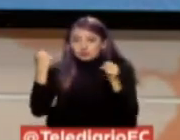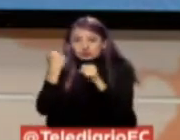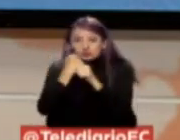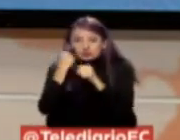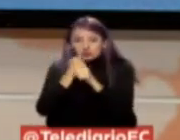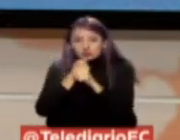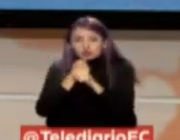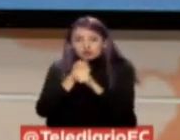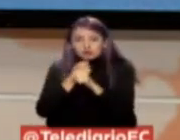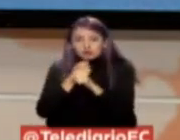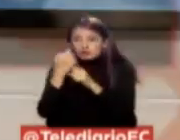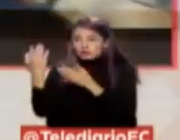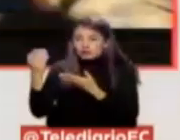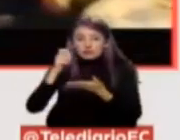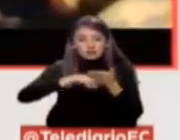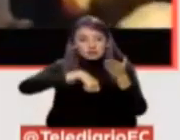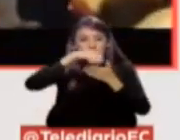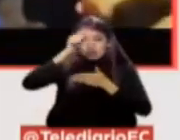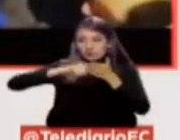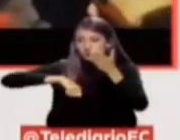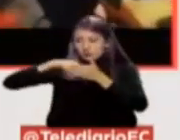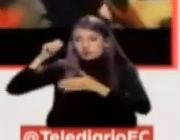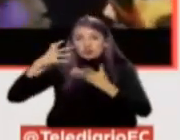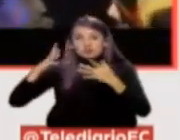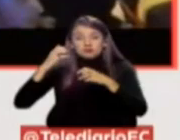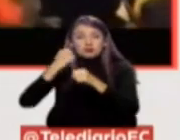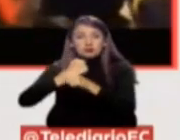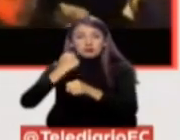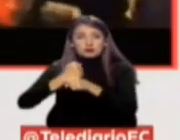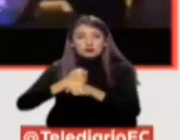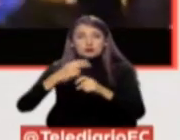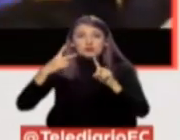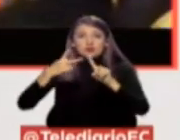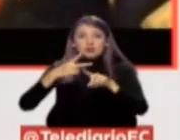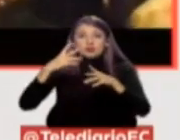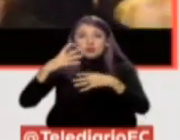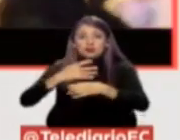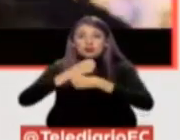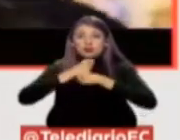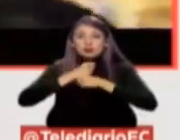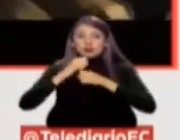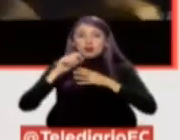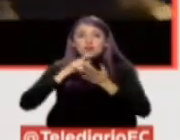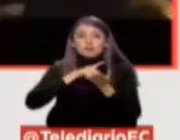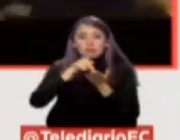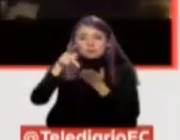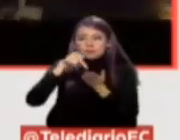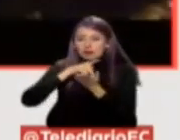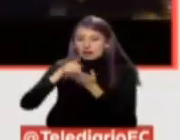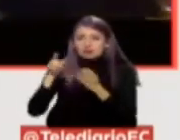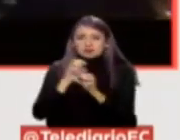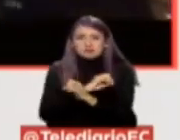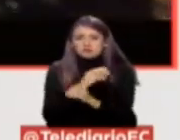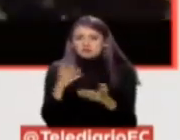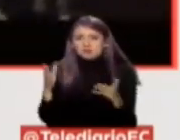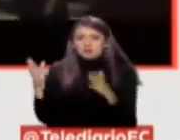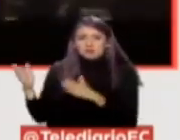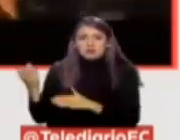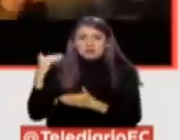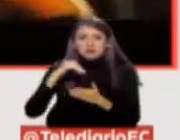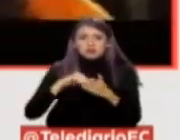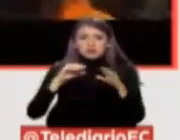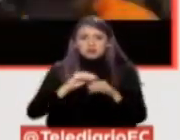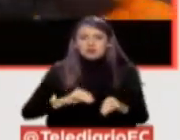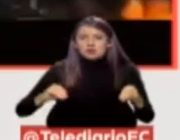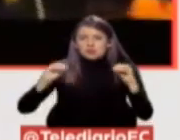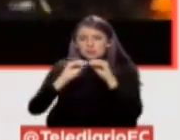desesperación de los venezolanos para contratarlos sin contrato laboral, sin seguridad social, pagándoles muy poco dinero. Y con eso aprovechan para meterse más dinero en